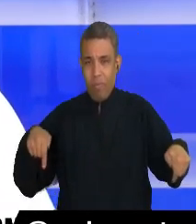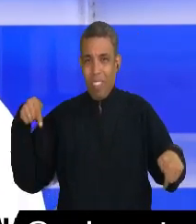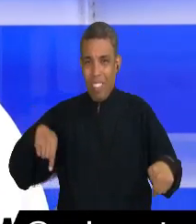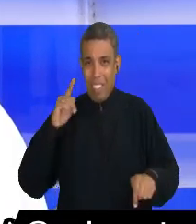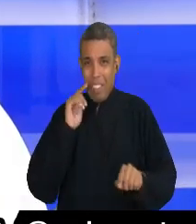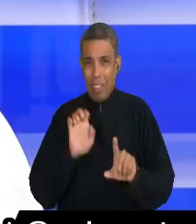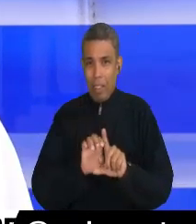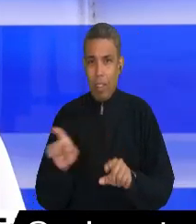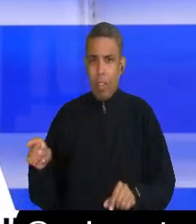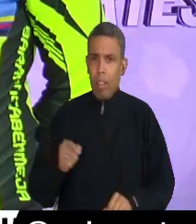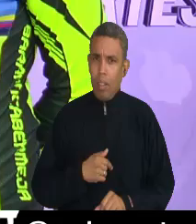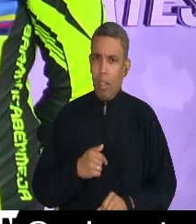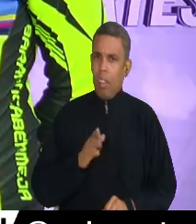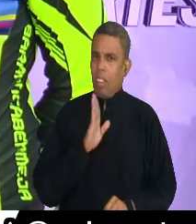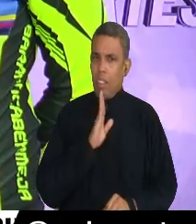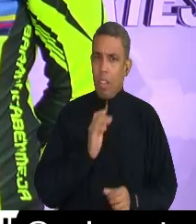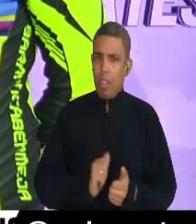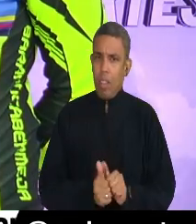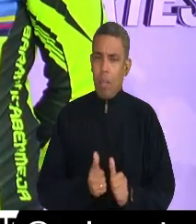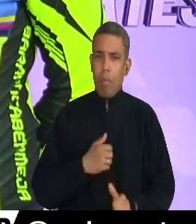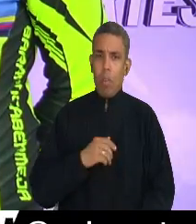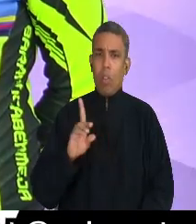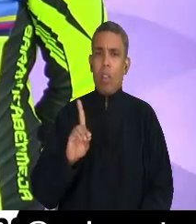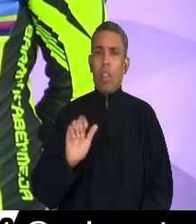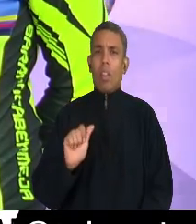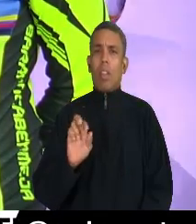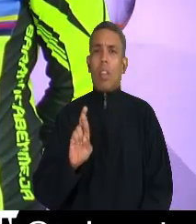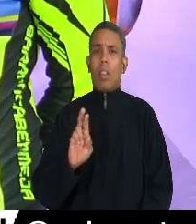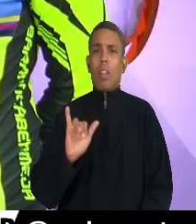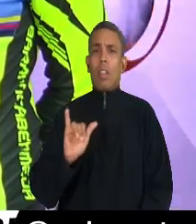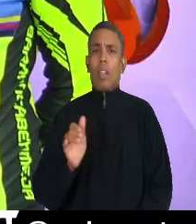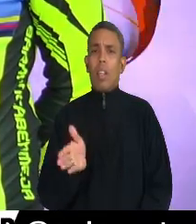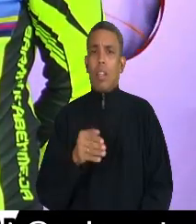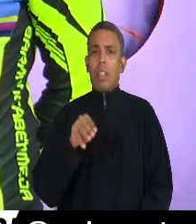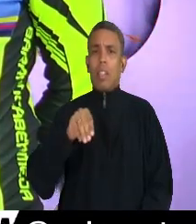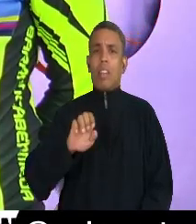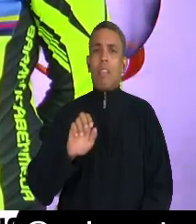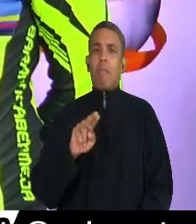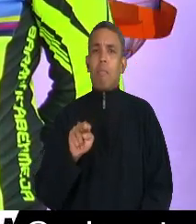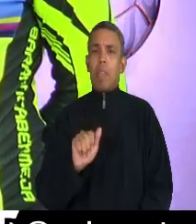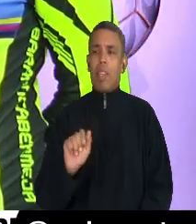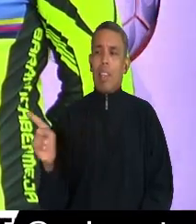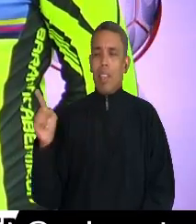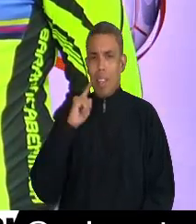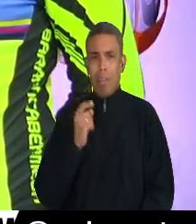Gary Mesa, quien es el presidente del Club de Ciclismo Yariguíes. Él